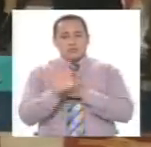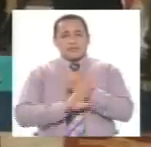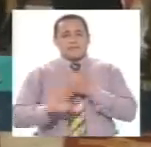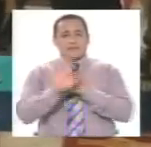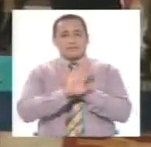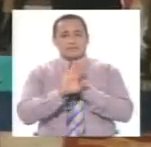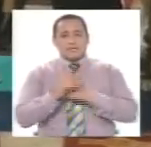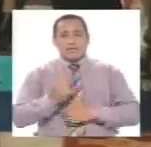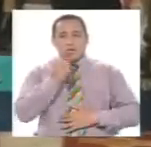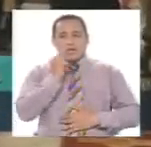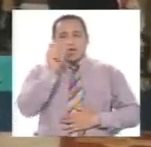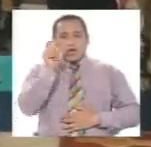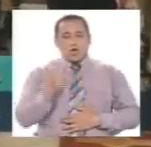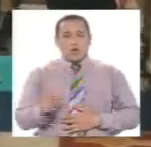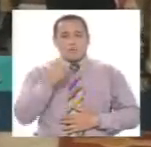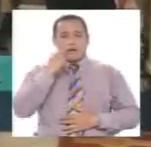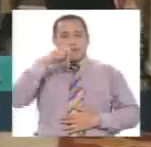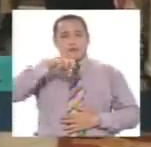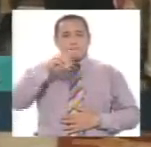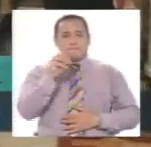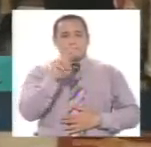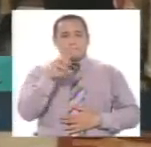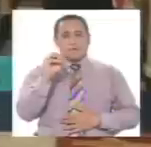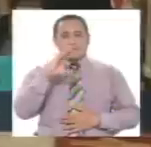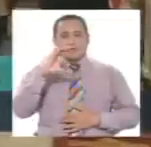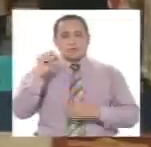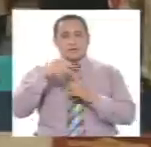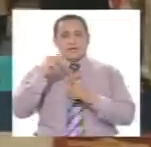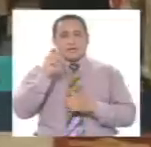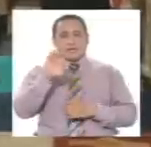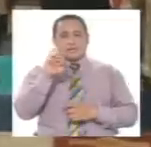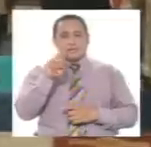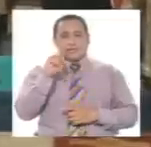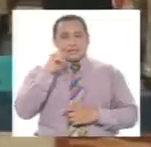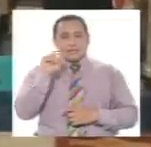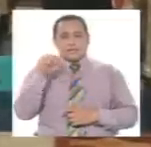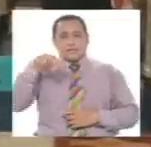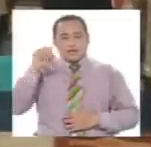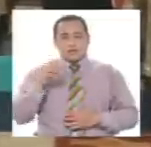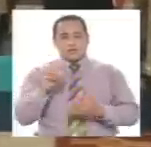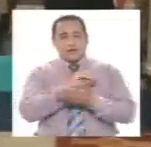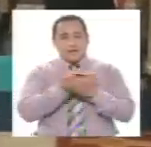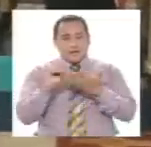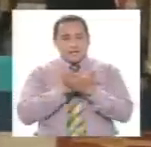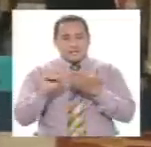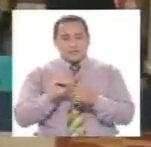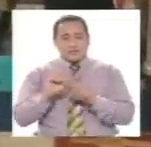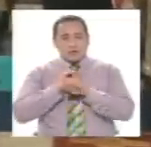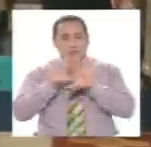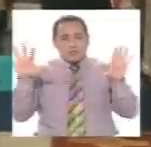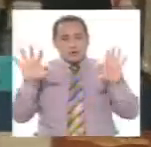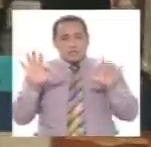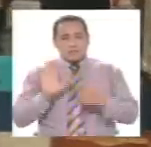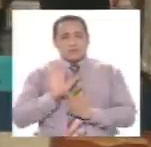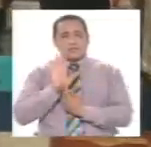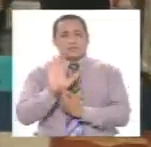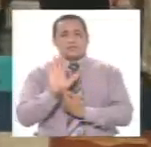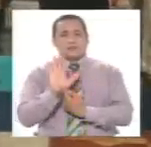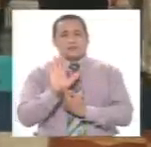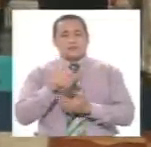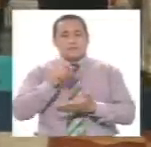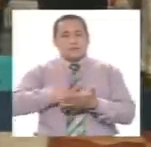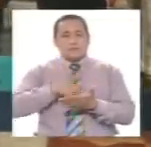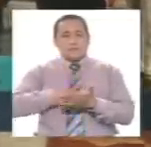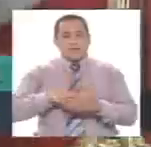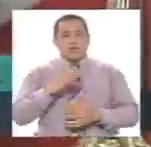defensa al señor Pedro Álvaro Cateriano Bellido. Regístrese, comuníquese y publíquese.